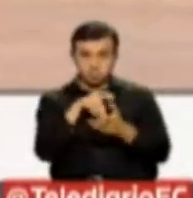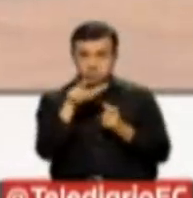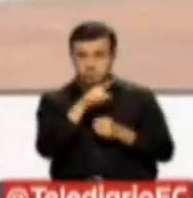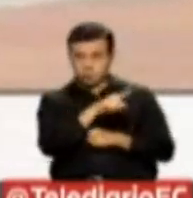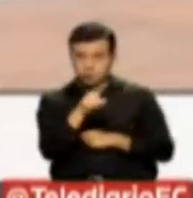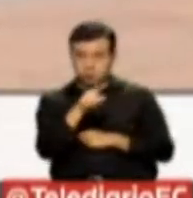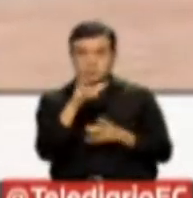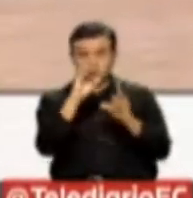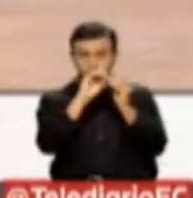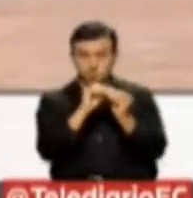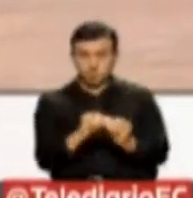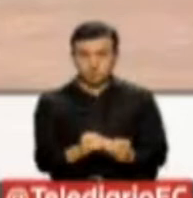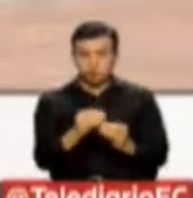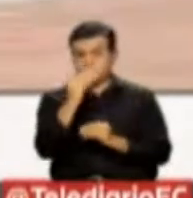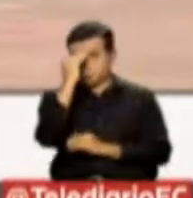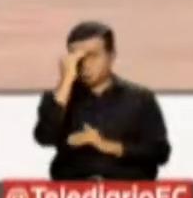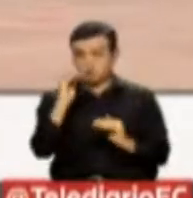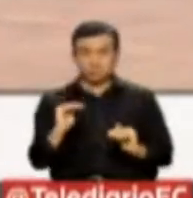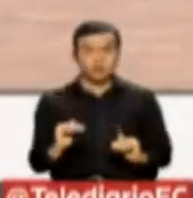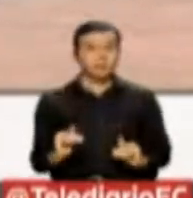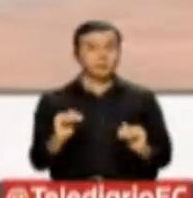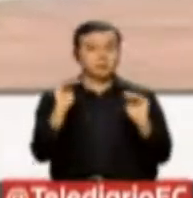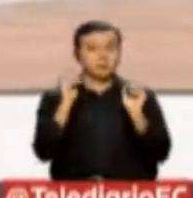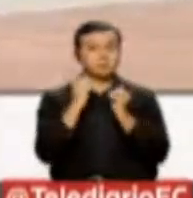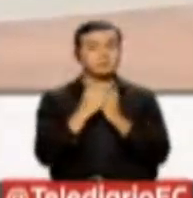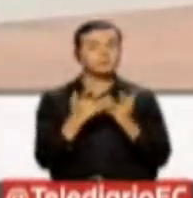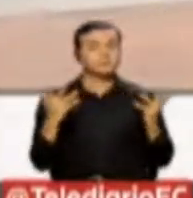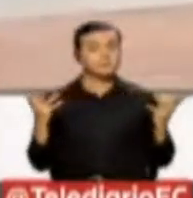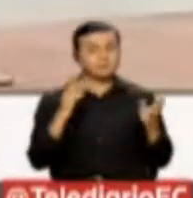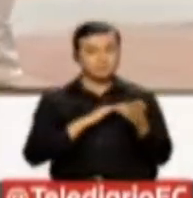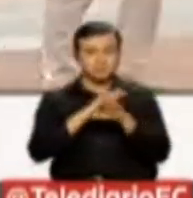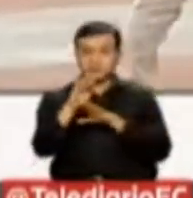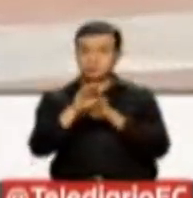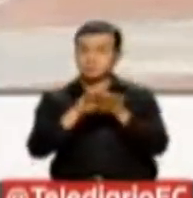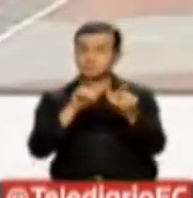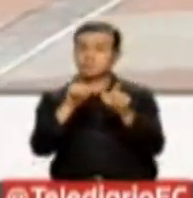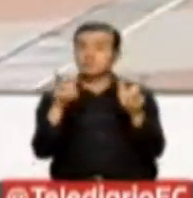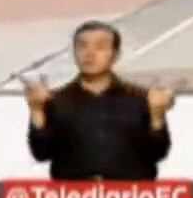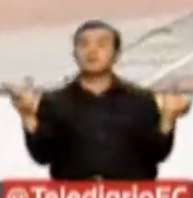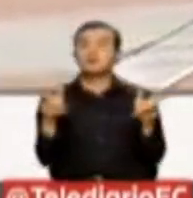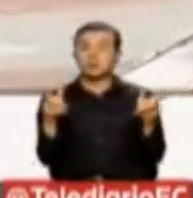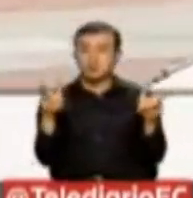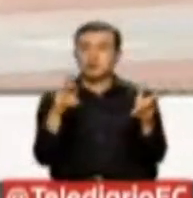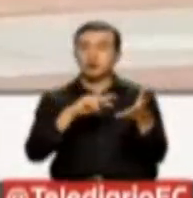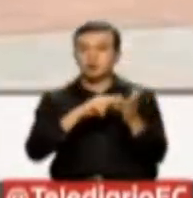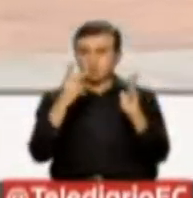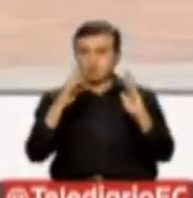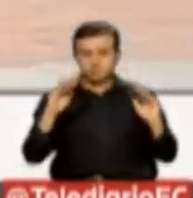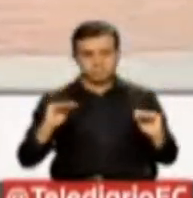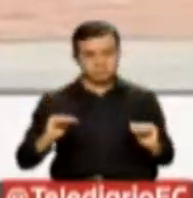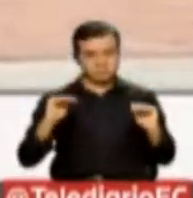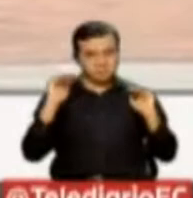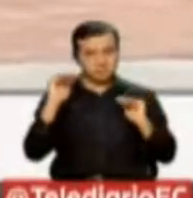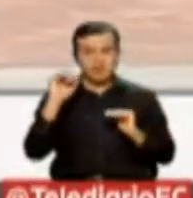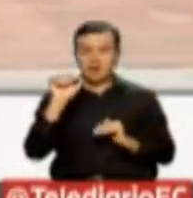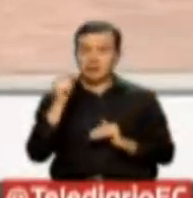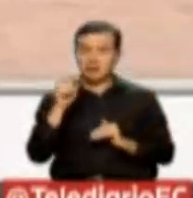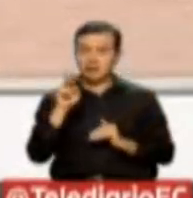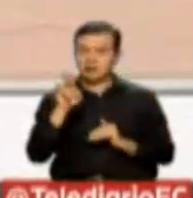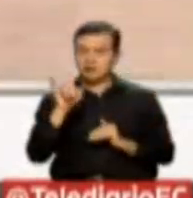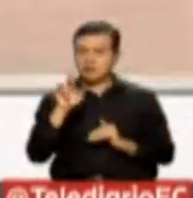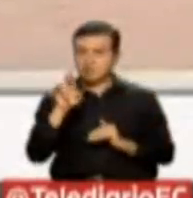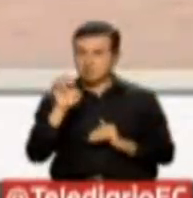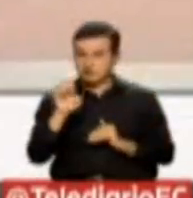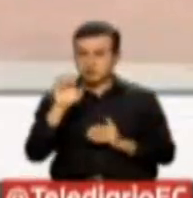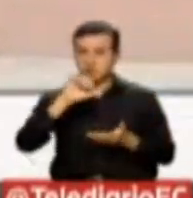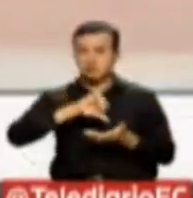acceder a la formación de educación superior, los invitamos a que formen parte del Tecnológico Superior Juan Bautista Aguirre de la ciudad de Daule. Los